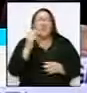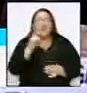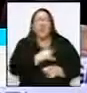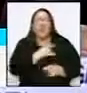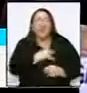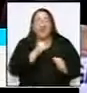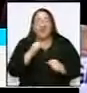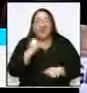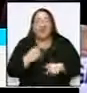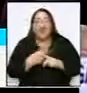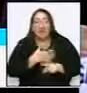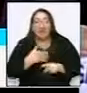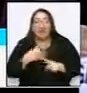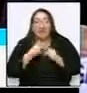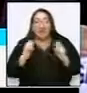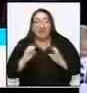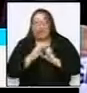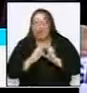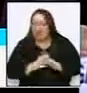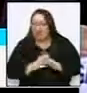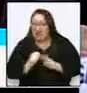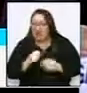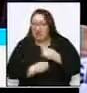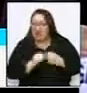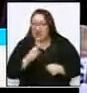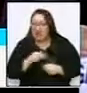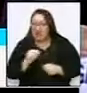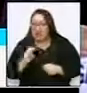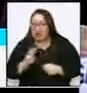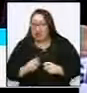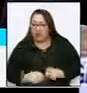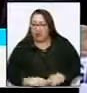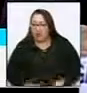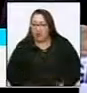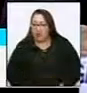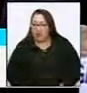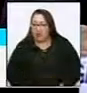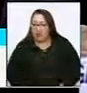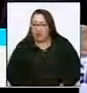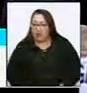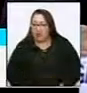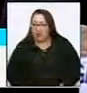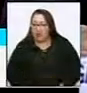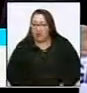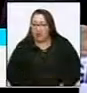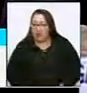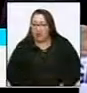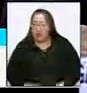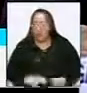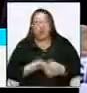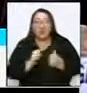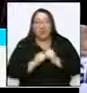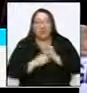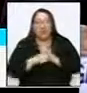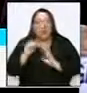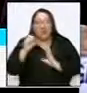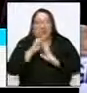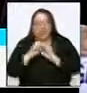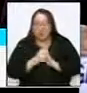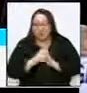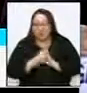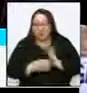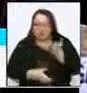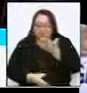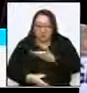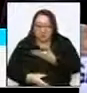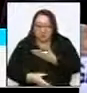del Tribunal Constitucional en el año 2012. Igualmente, especialista con amplia trayectoria en Derecho Constitucional.